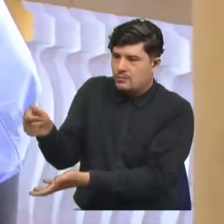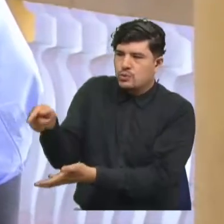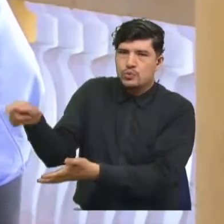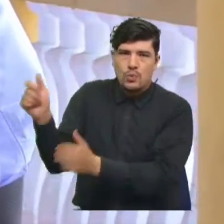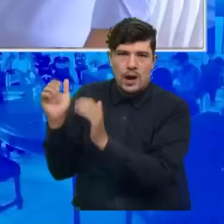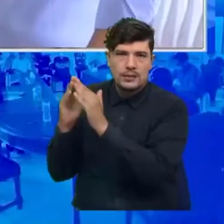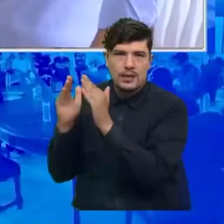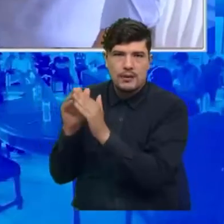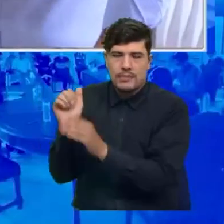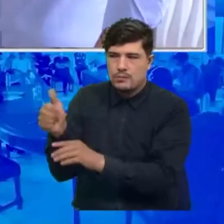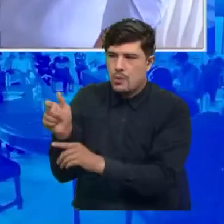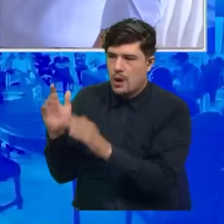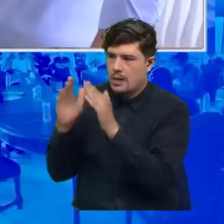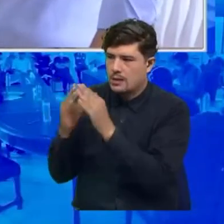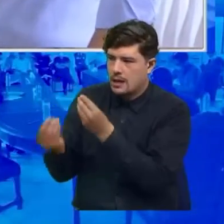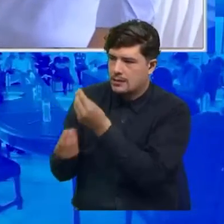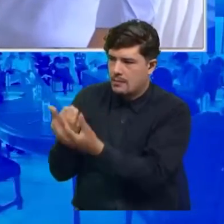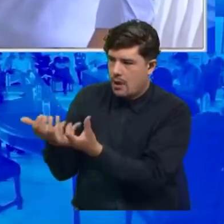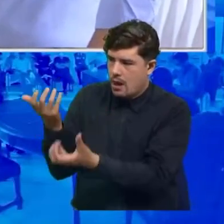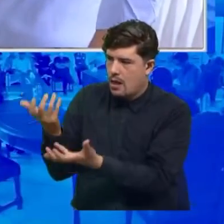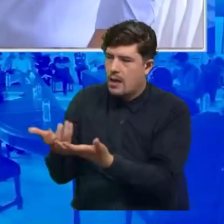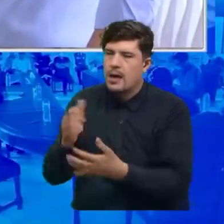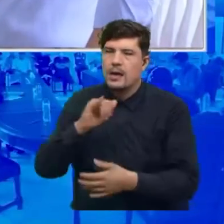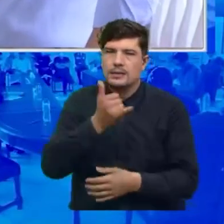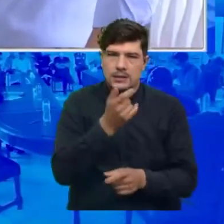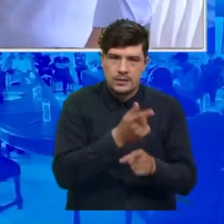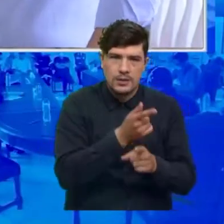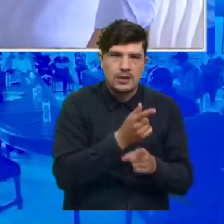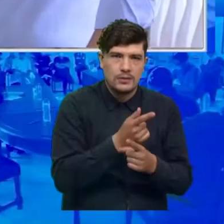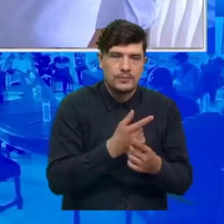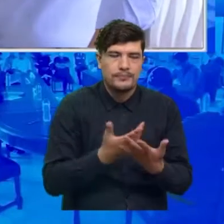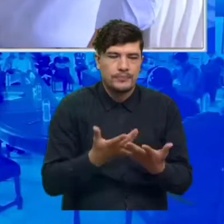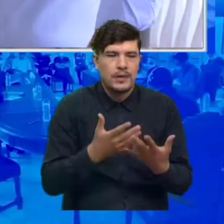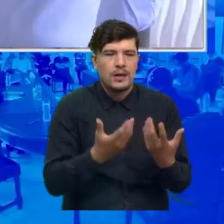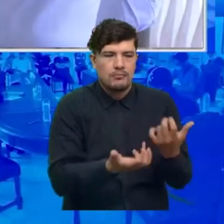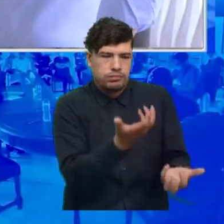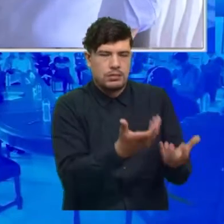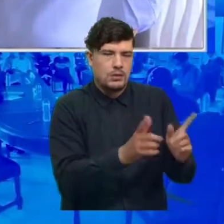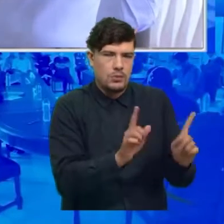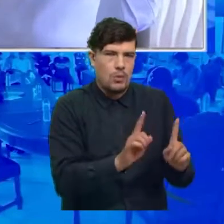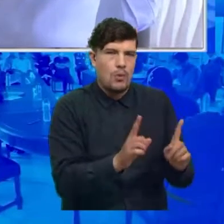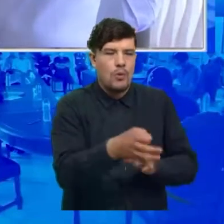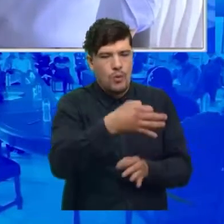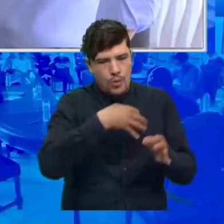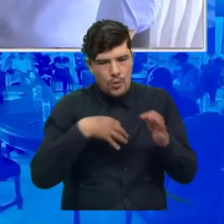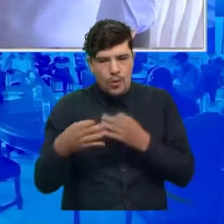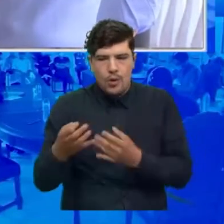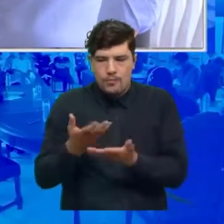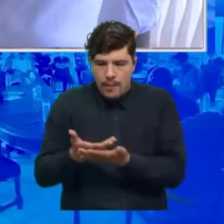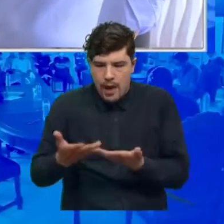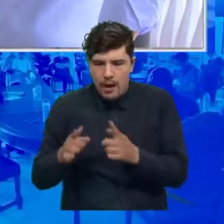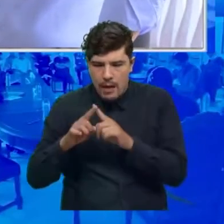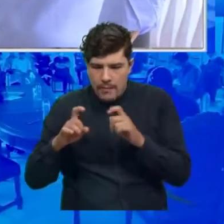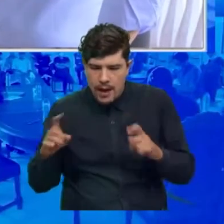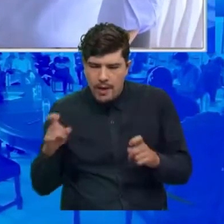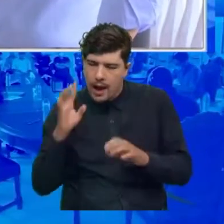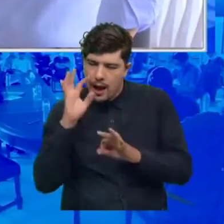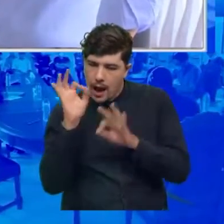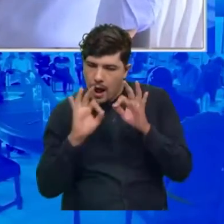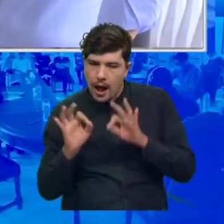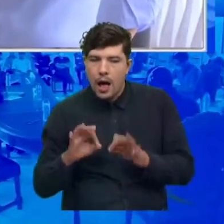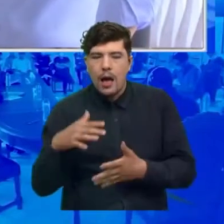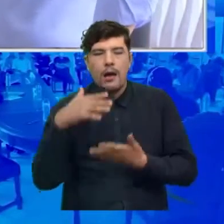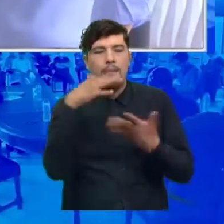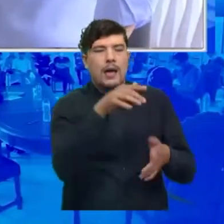preparar en casa y creo que ha sido fundamental cuando hay organización cuando hay una buena planeación cuando hay